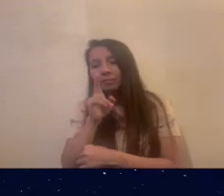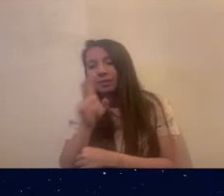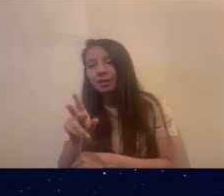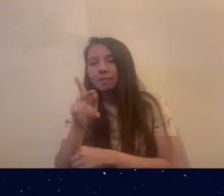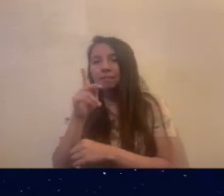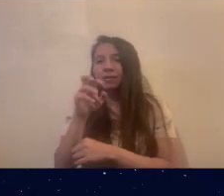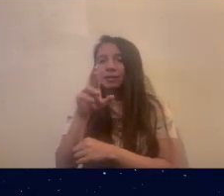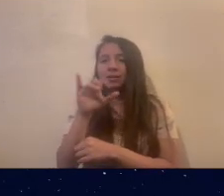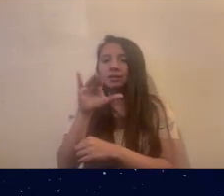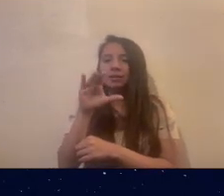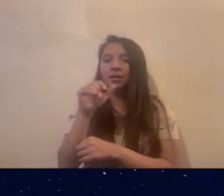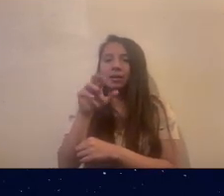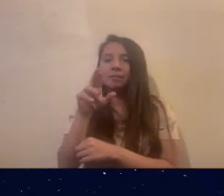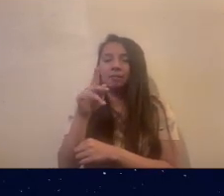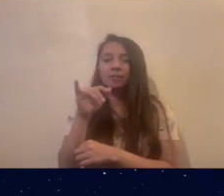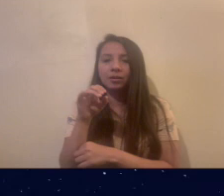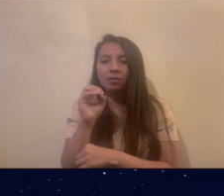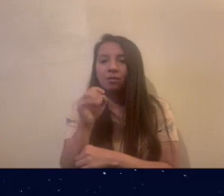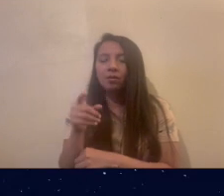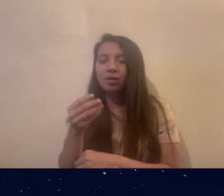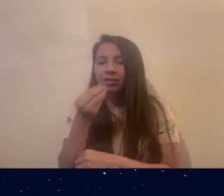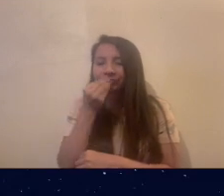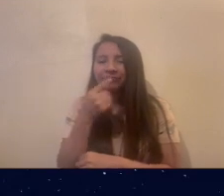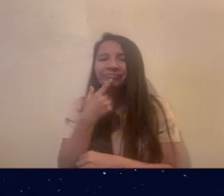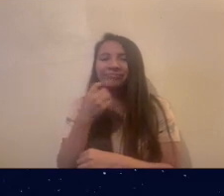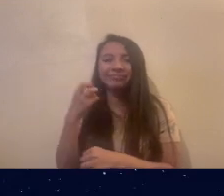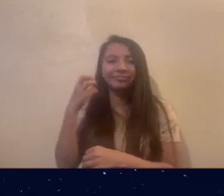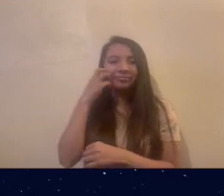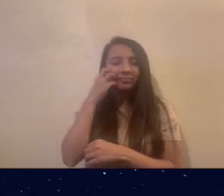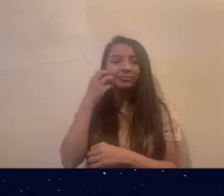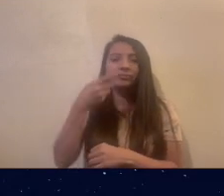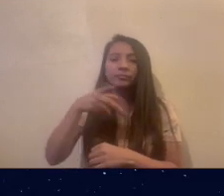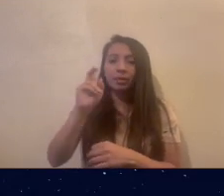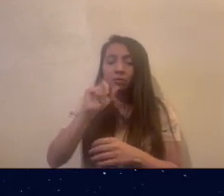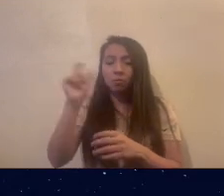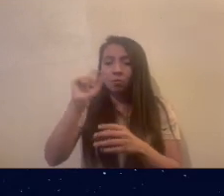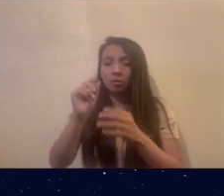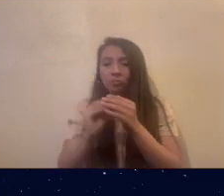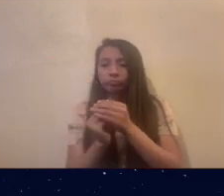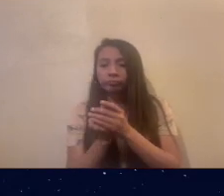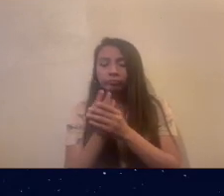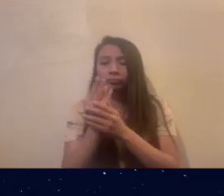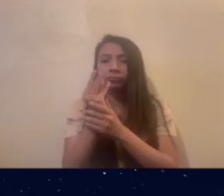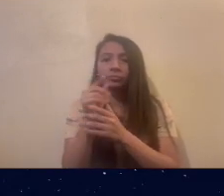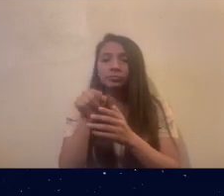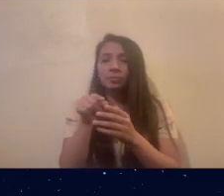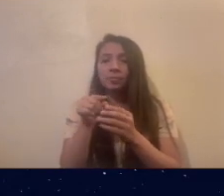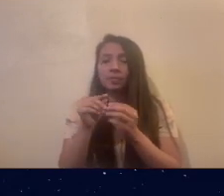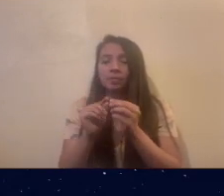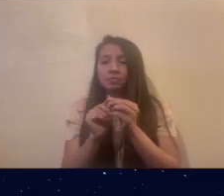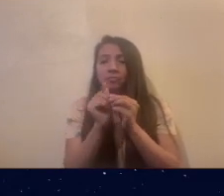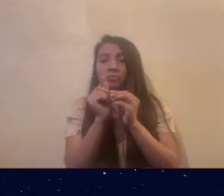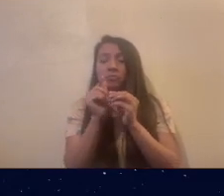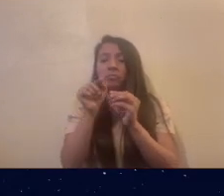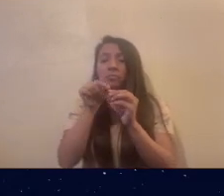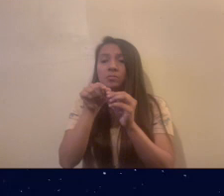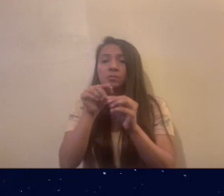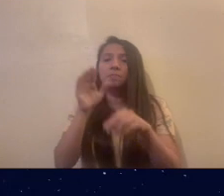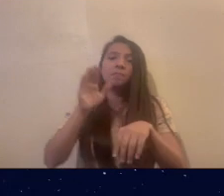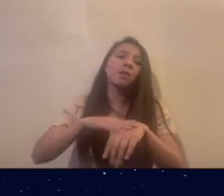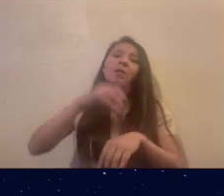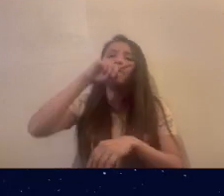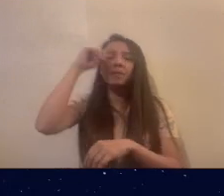pericarpio, que es donde están las saponinas, que le da ese sabor amargo que no es tan palatable, pero una vez que uno lo germina, comerse el brote fresco es mucho